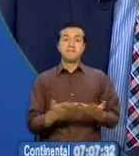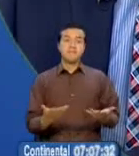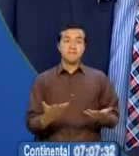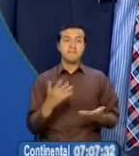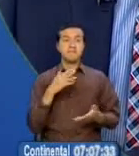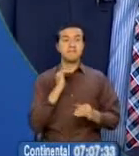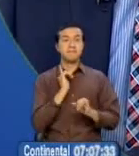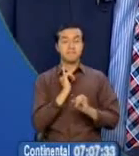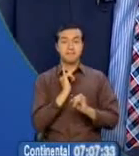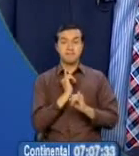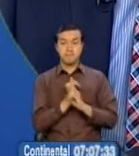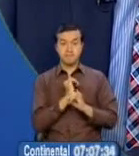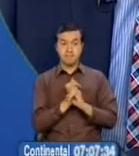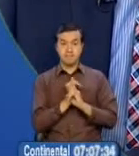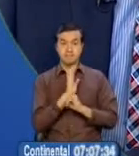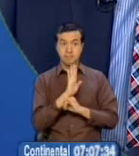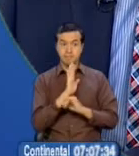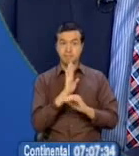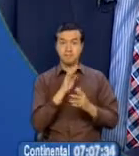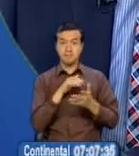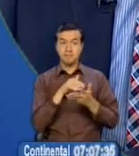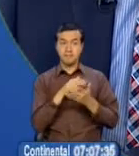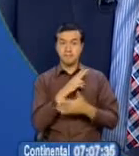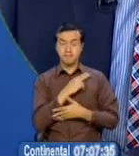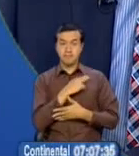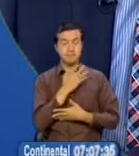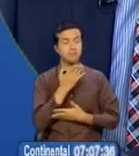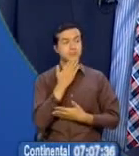la institucionalidad de la universidad? Muy buenos días.